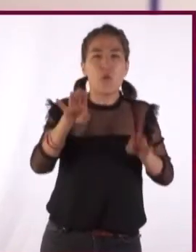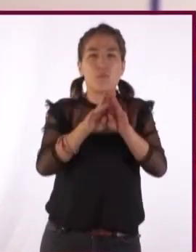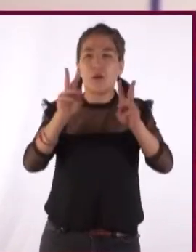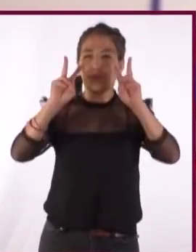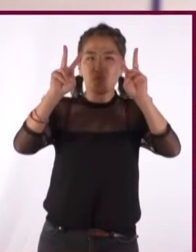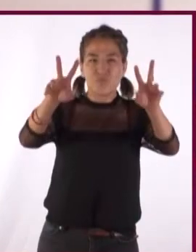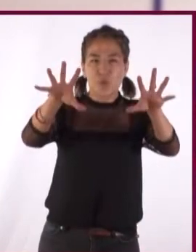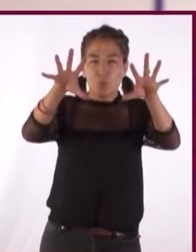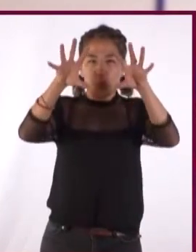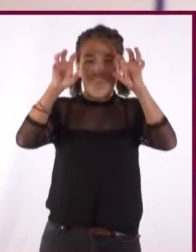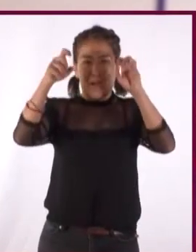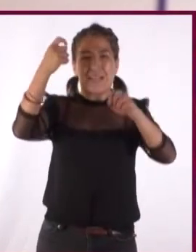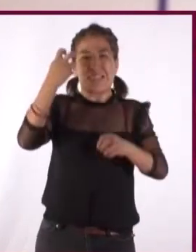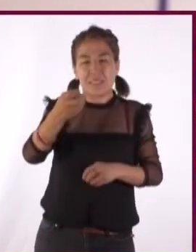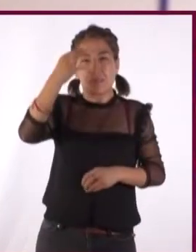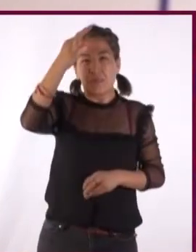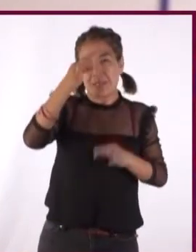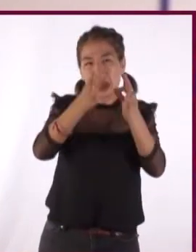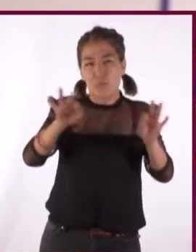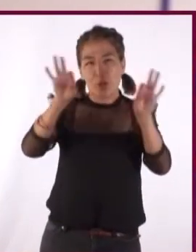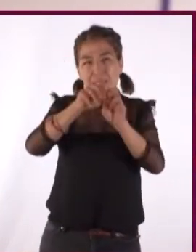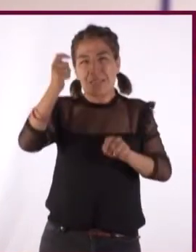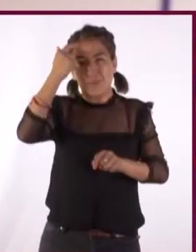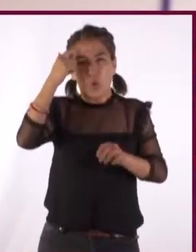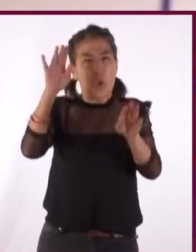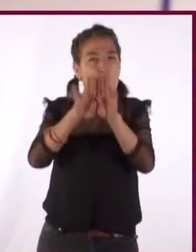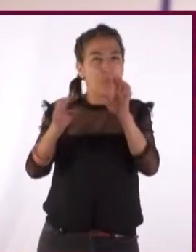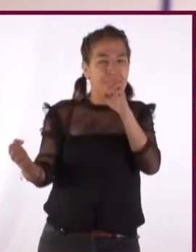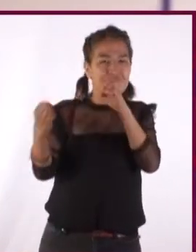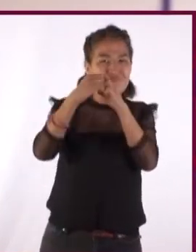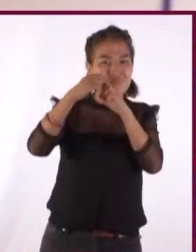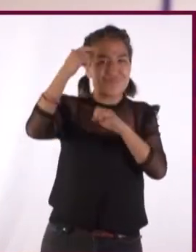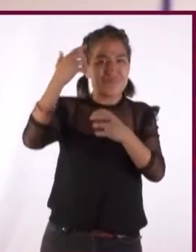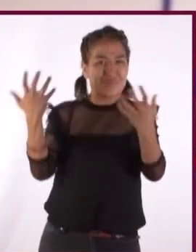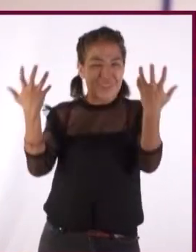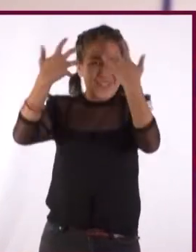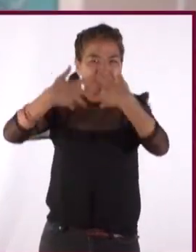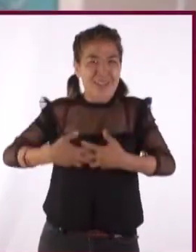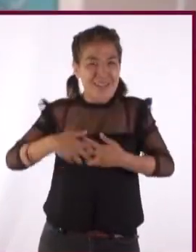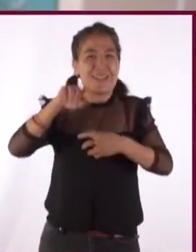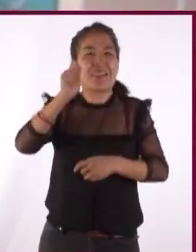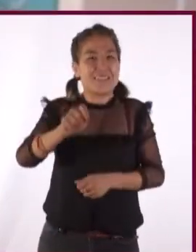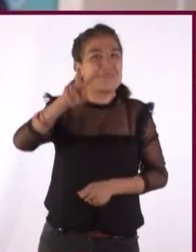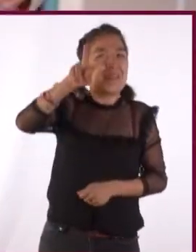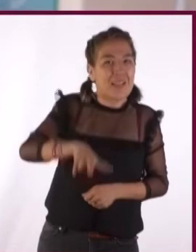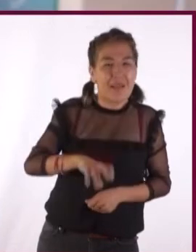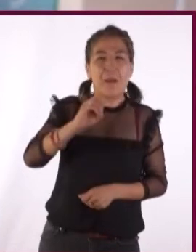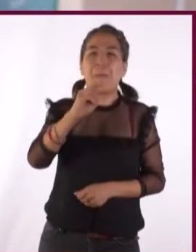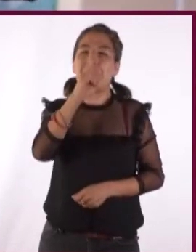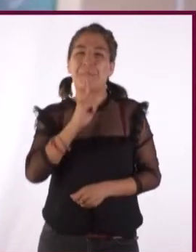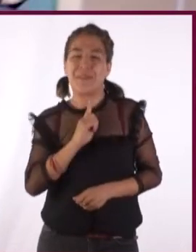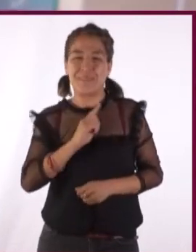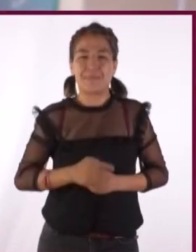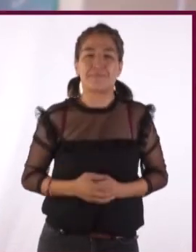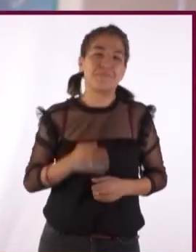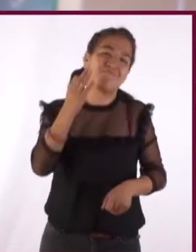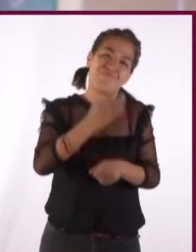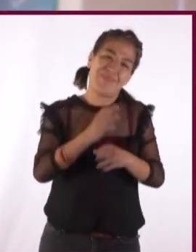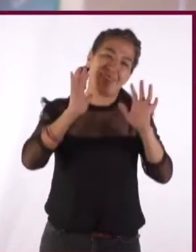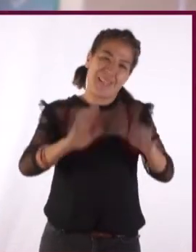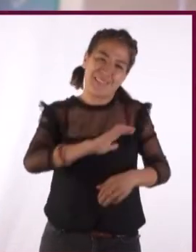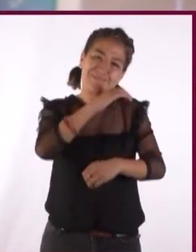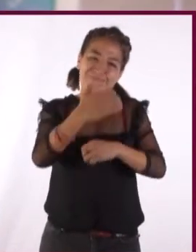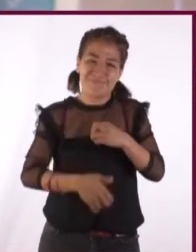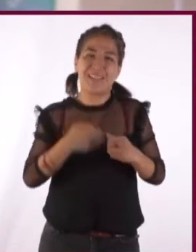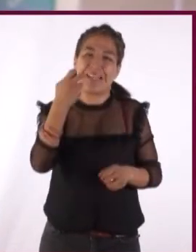del sentido visual del ser humano y la posibilidad de engañar al cerebro respecto a la realidad. Bueno, hemos llegado al final de este